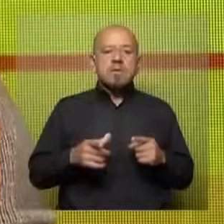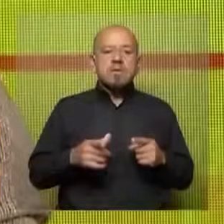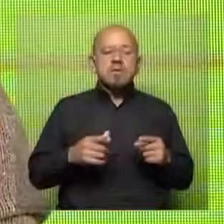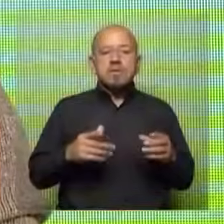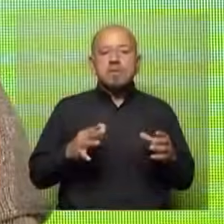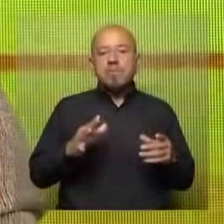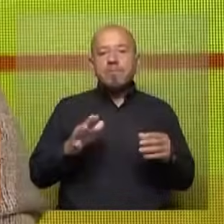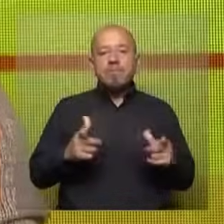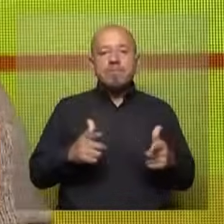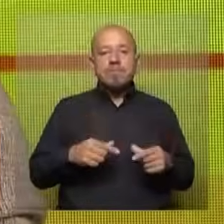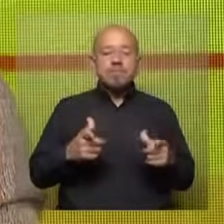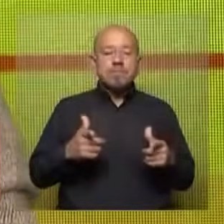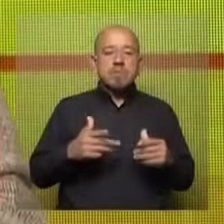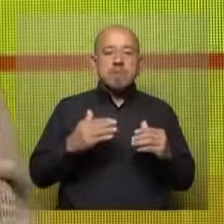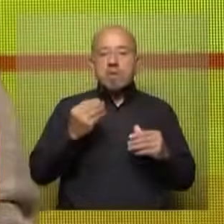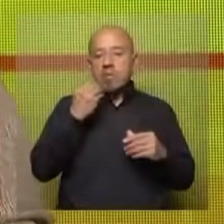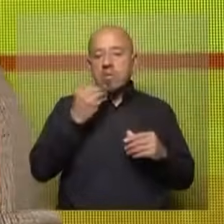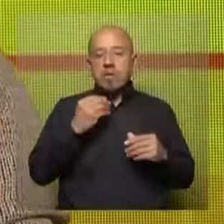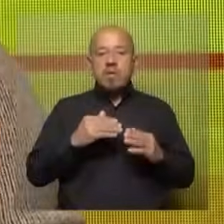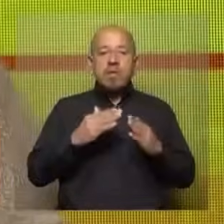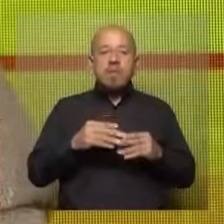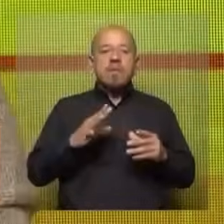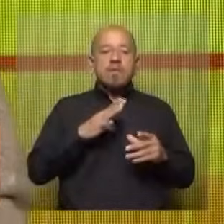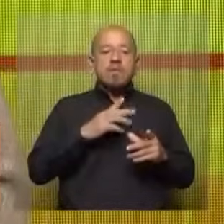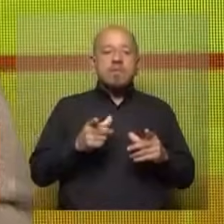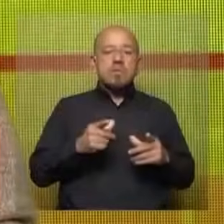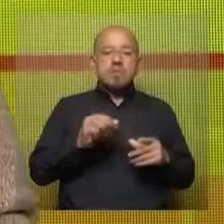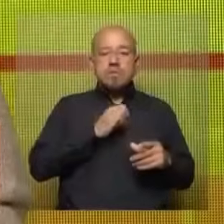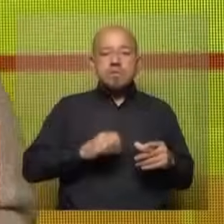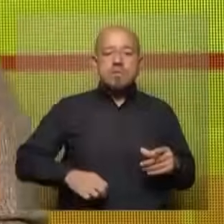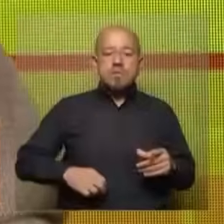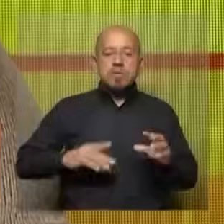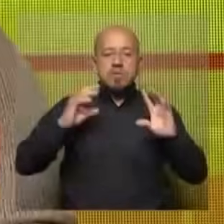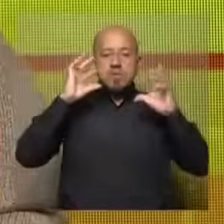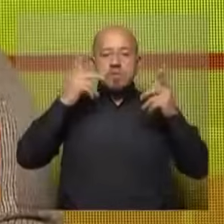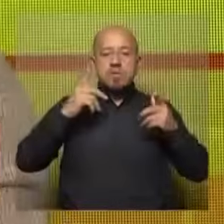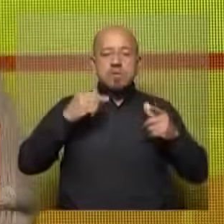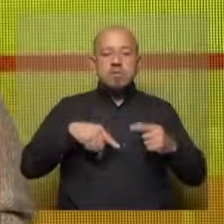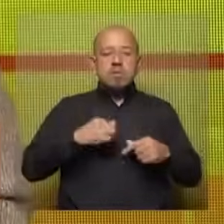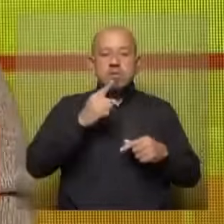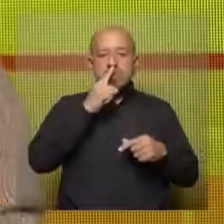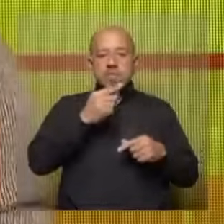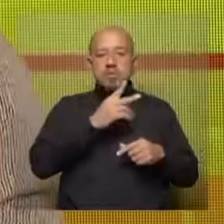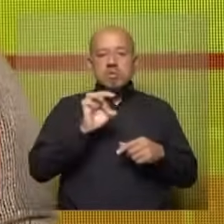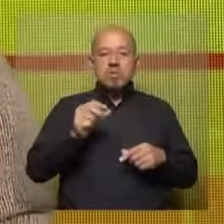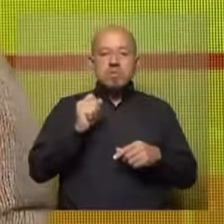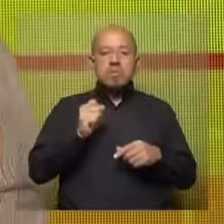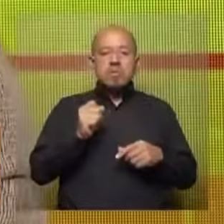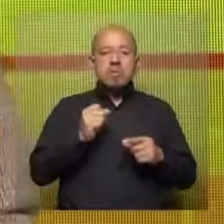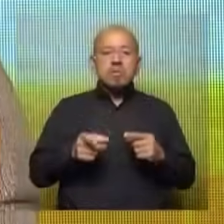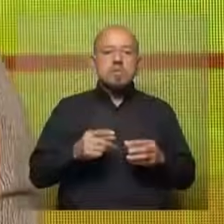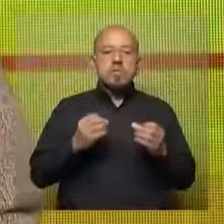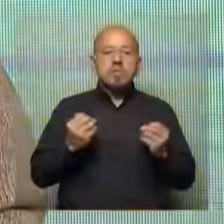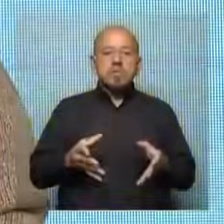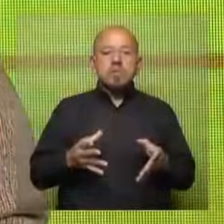arreglarse porque se quedan sin techo, sin comida? ¿O la solución que les da el Estado por sufrir violencia doméstica es una canasta de 1.200 pesos? Y todavía si te la dan, porque